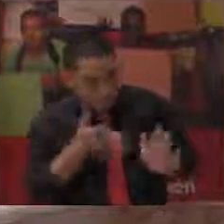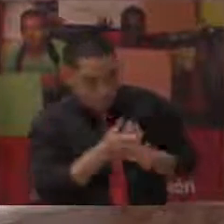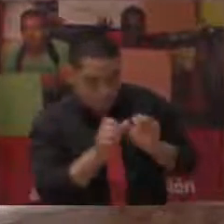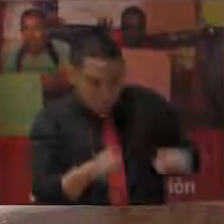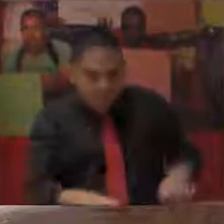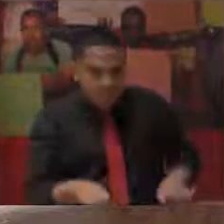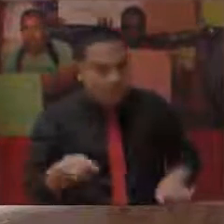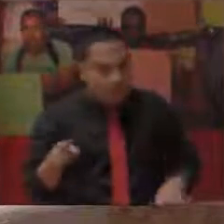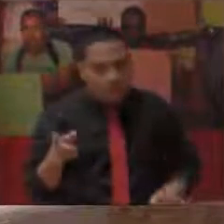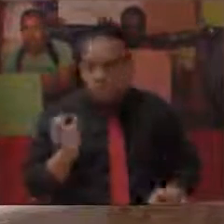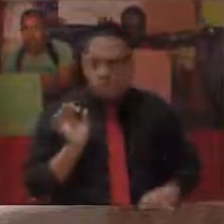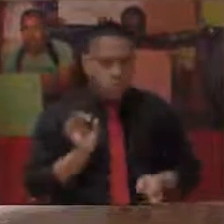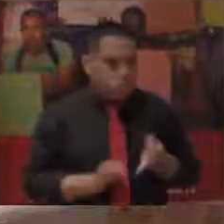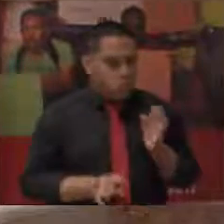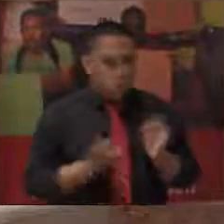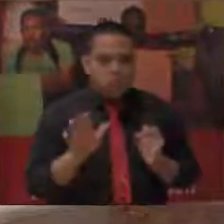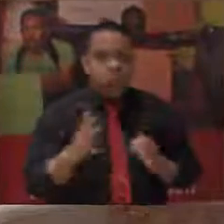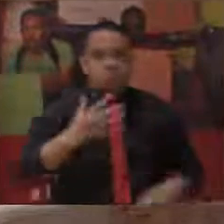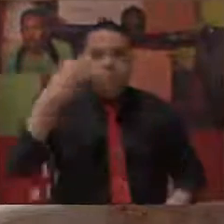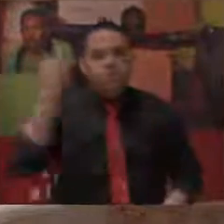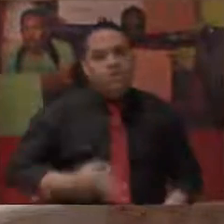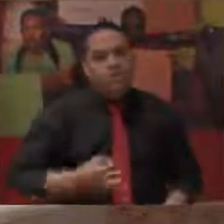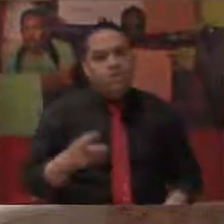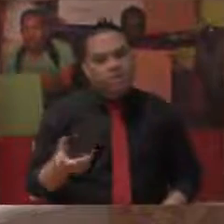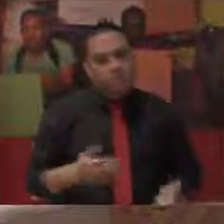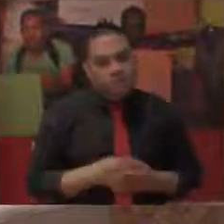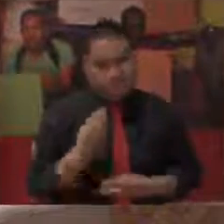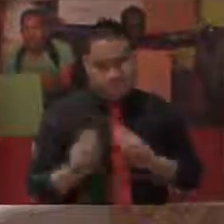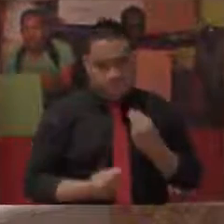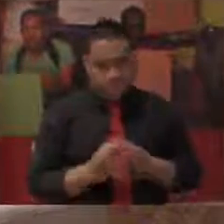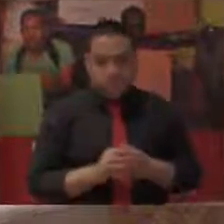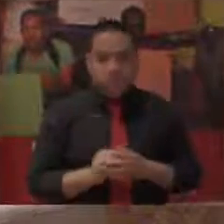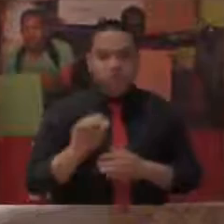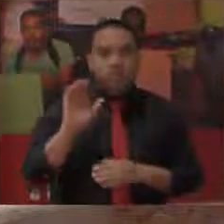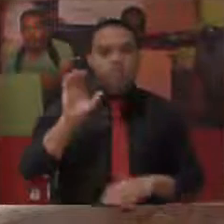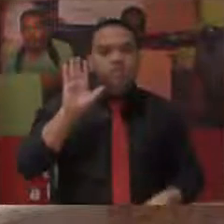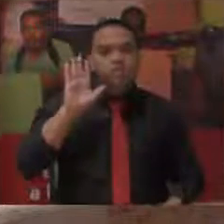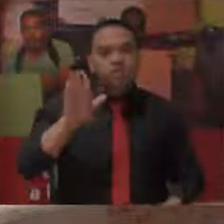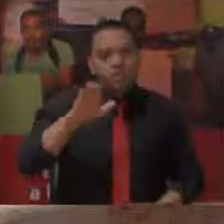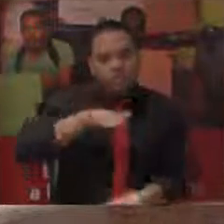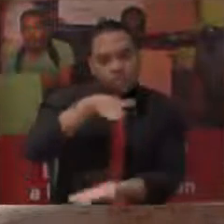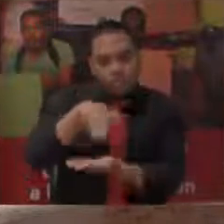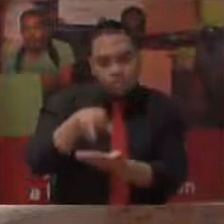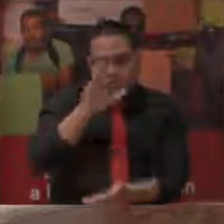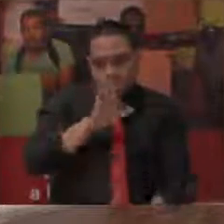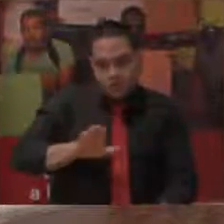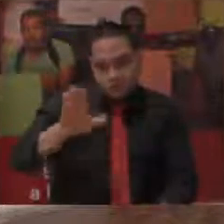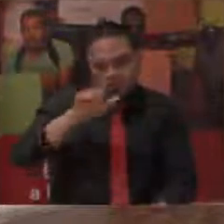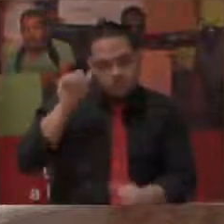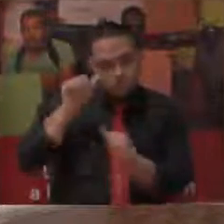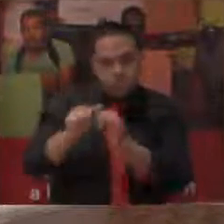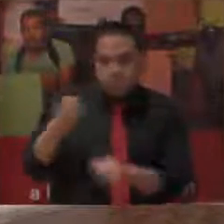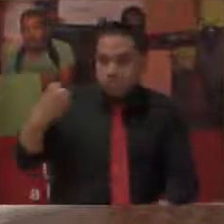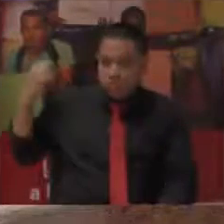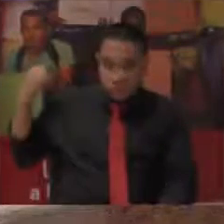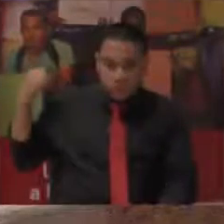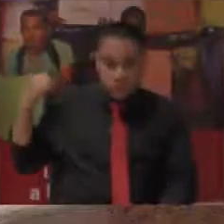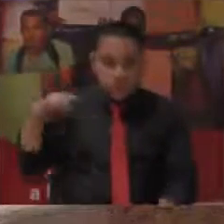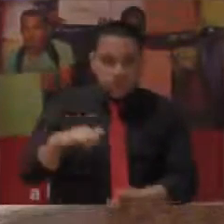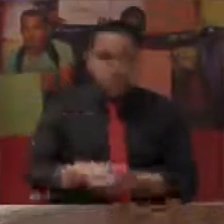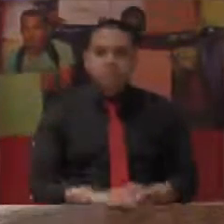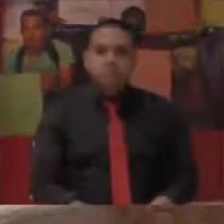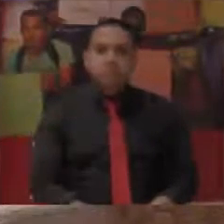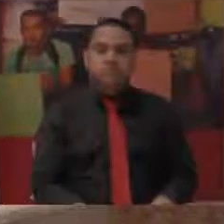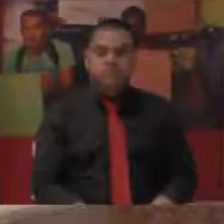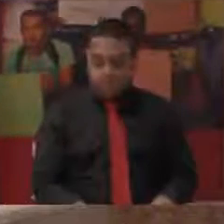no judicial a la verdad. Se realiza a través del Centro Nacional de Memoria Histórica.